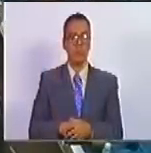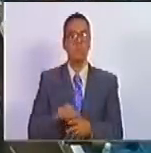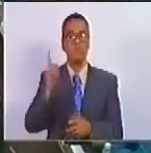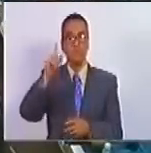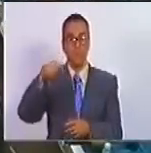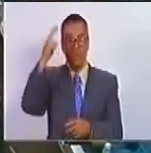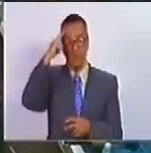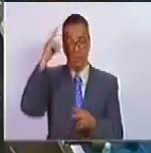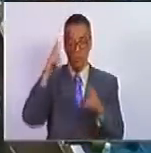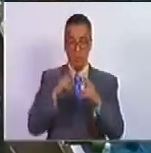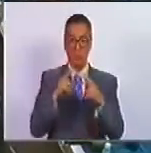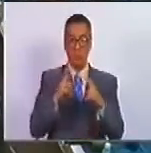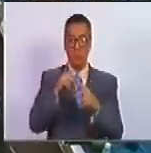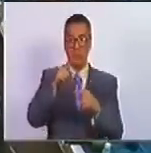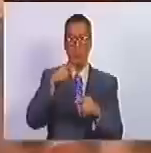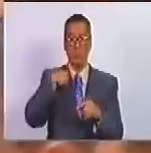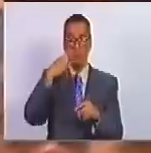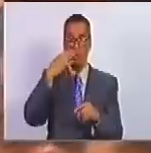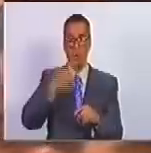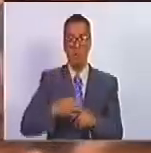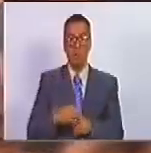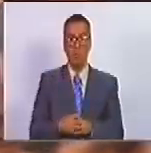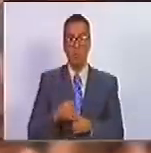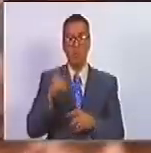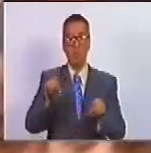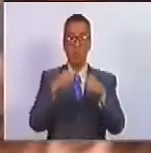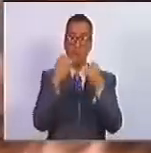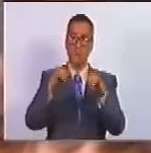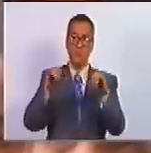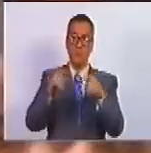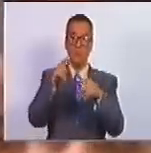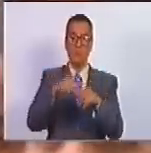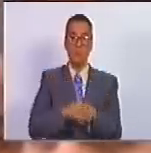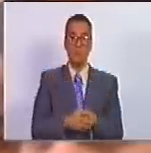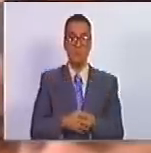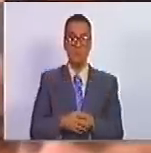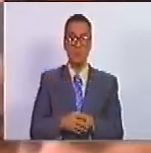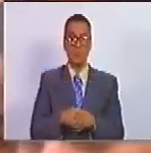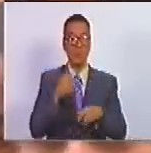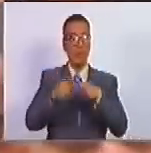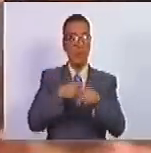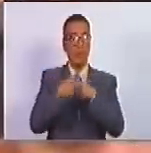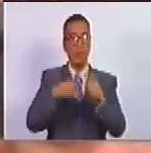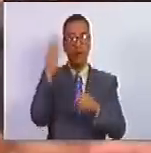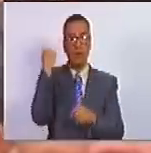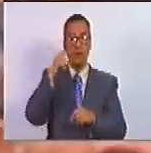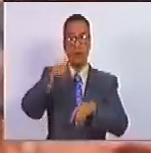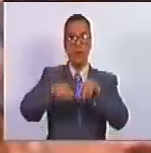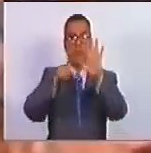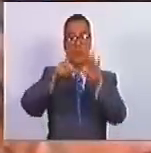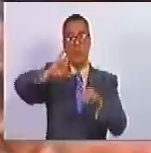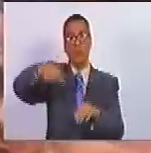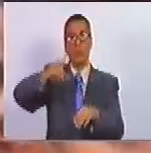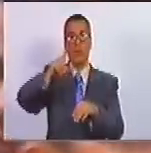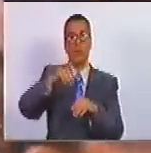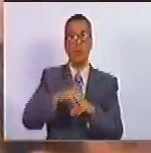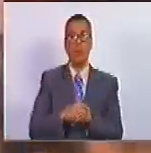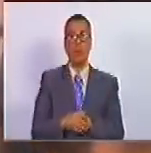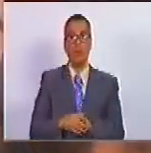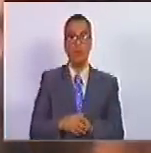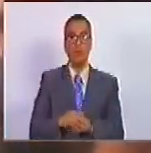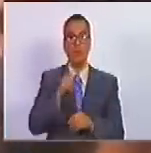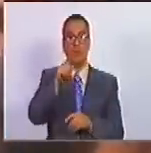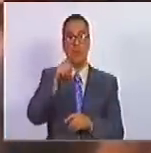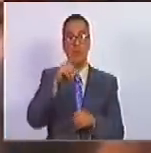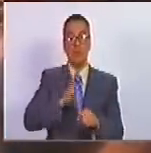También reconocer en este aniversario que se celebró el pasado 16 de julio, que